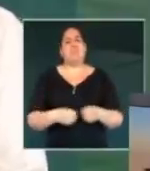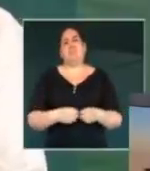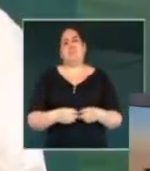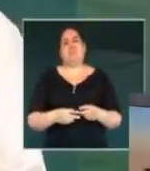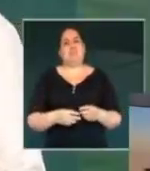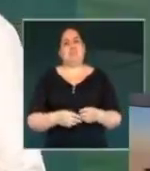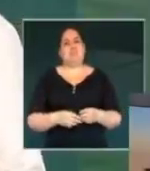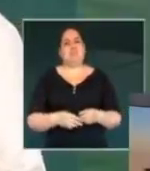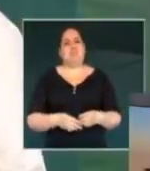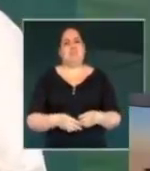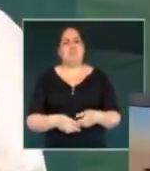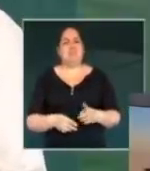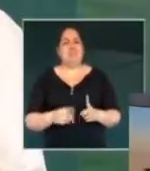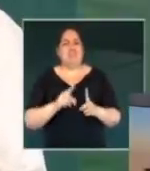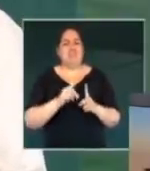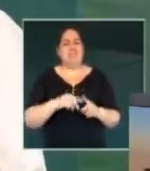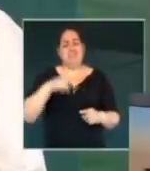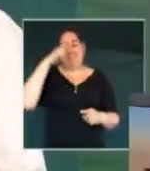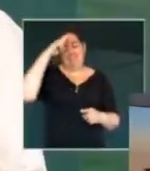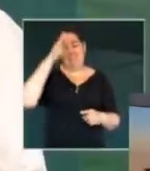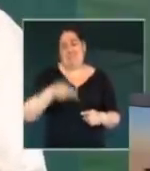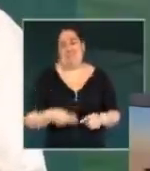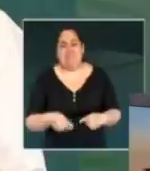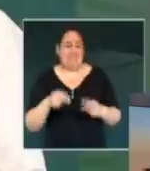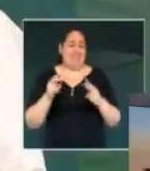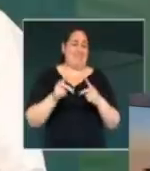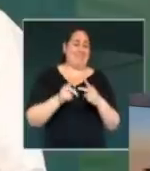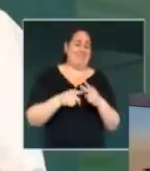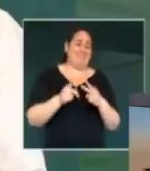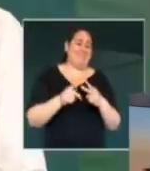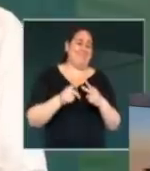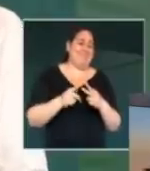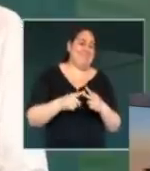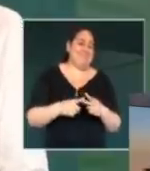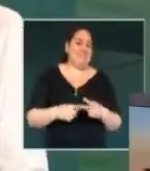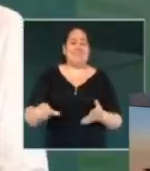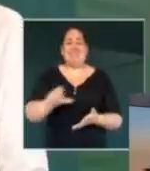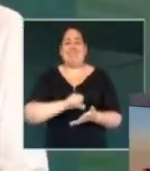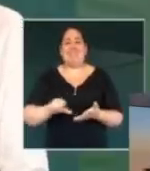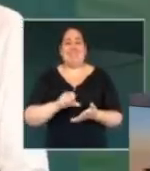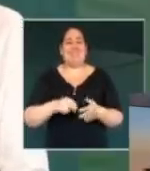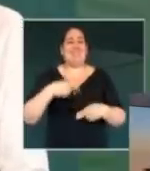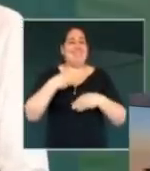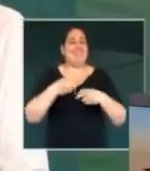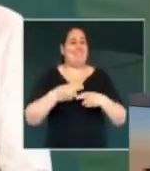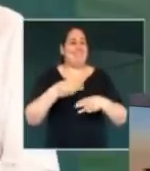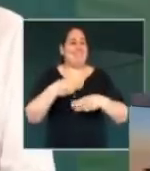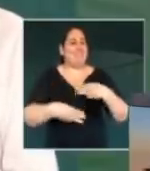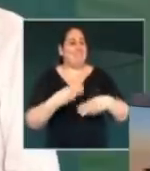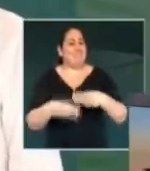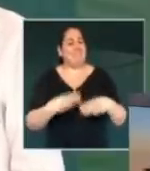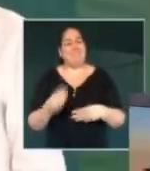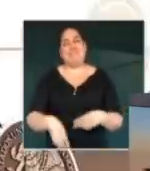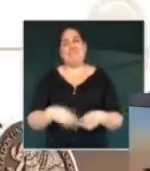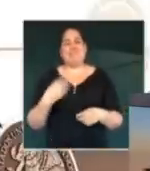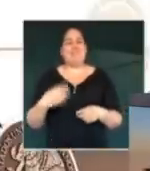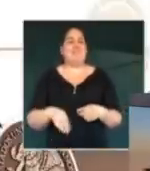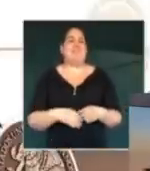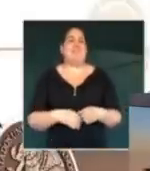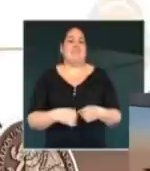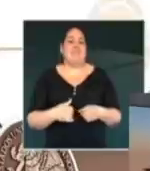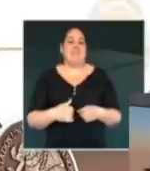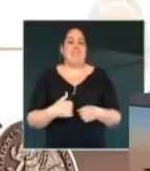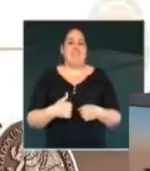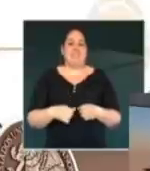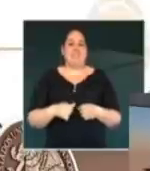tiene el segundo lugar en obesidad en el mundo. Y por